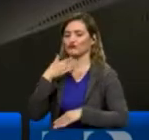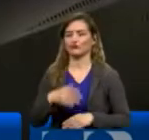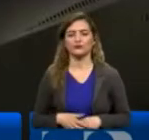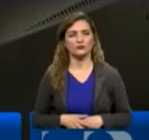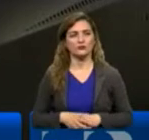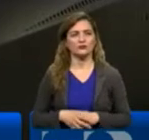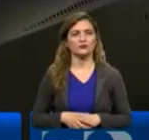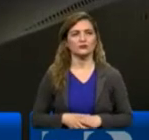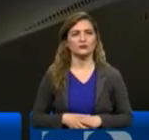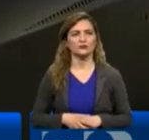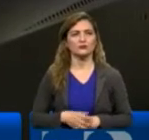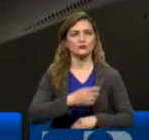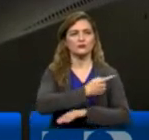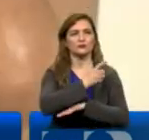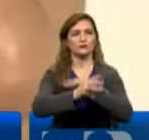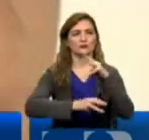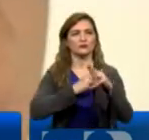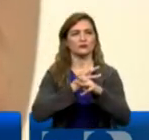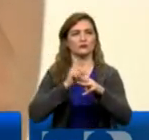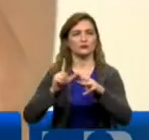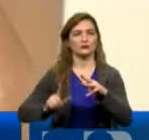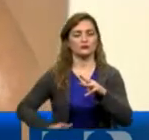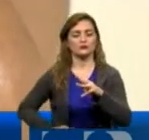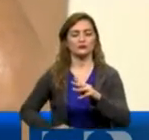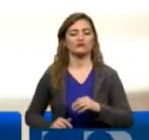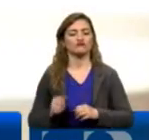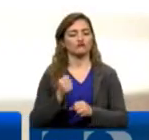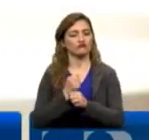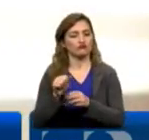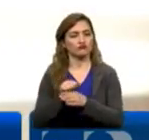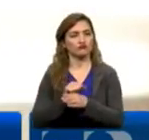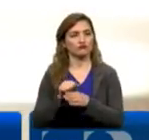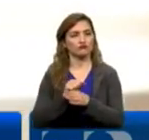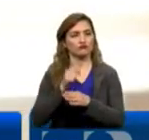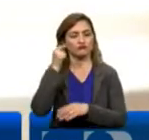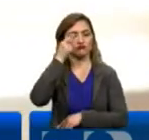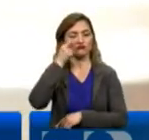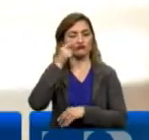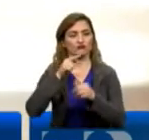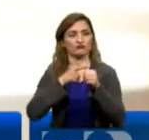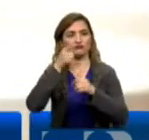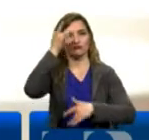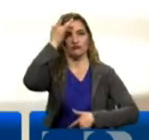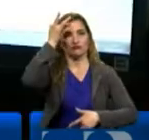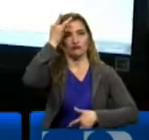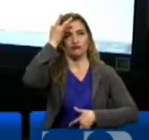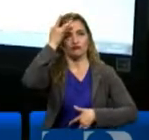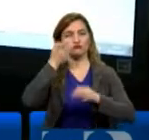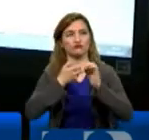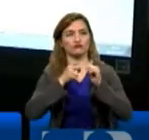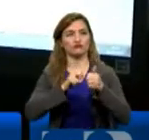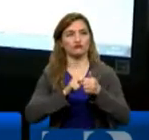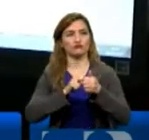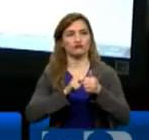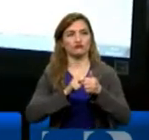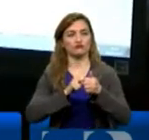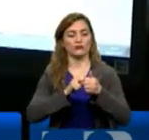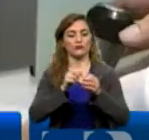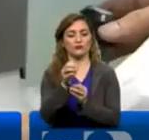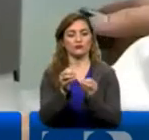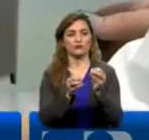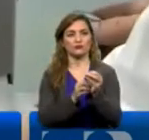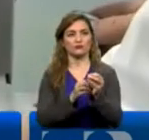A propósito del Día Mundial de la Salud Ocupacional, el ojo seco es una de las principales enfermedades que afectan a los